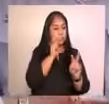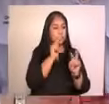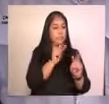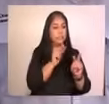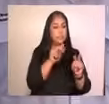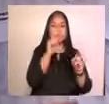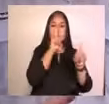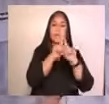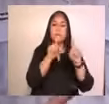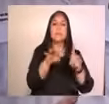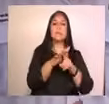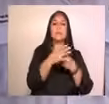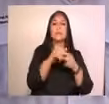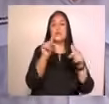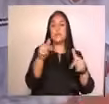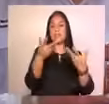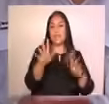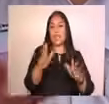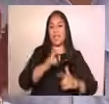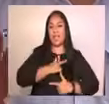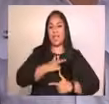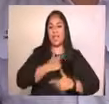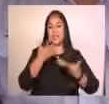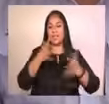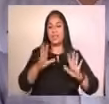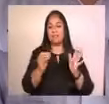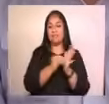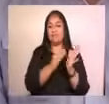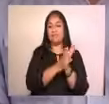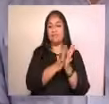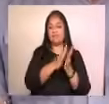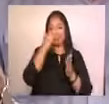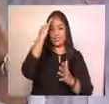hay ya guardias consignados precisamente porque han estado participando.